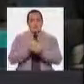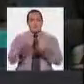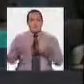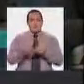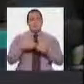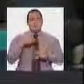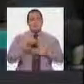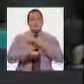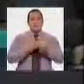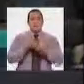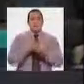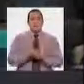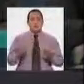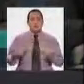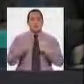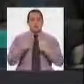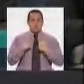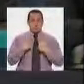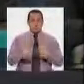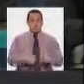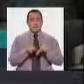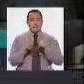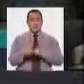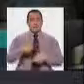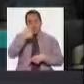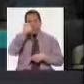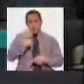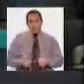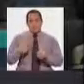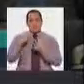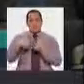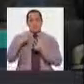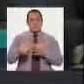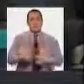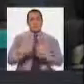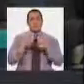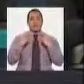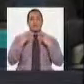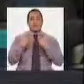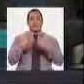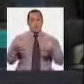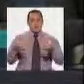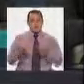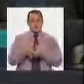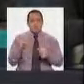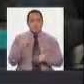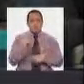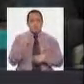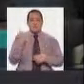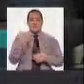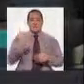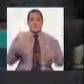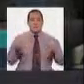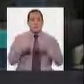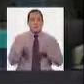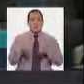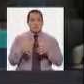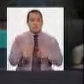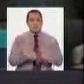avances del caso. Yo he tenido personalmente varias reuniones con los partidos, con los representantes de los